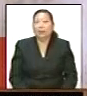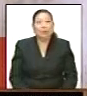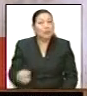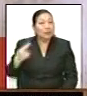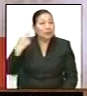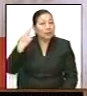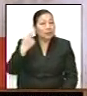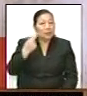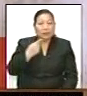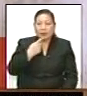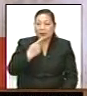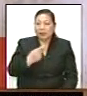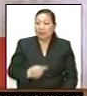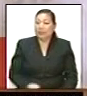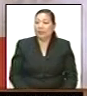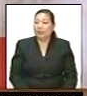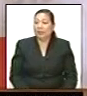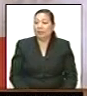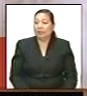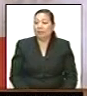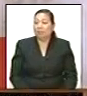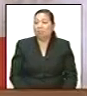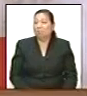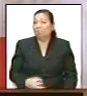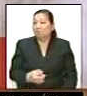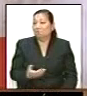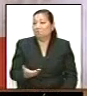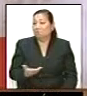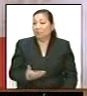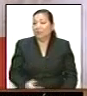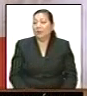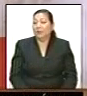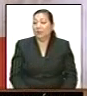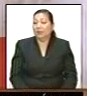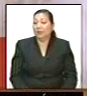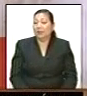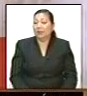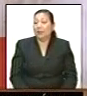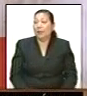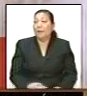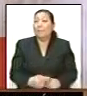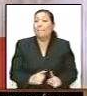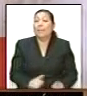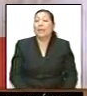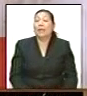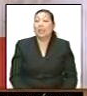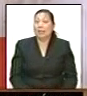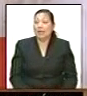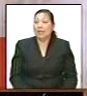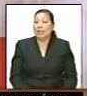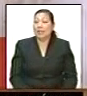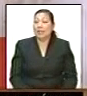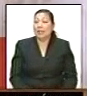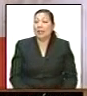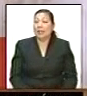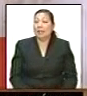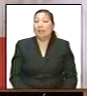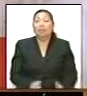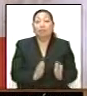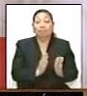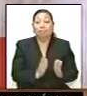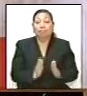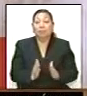lo llamamos así de reflexión y lo que en realidad estamos bueno es exceso pero estamos reestructurando